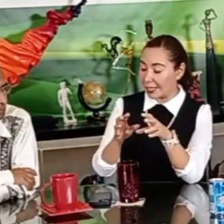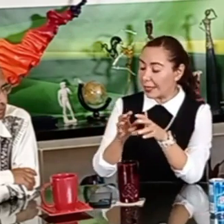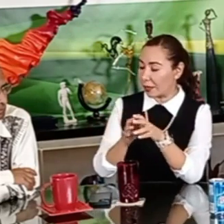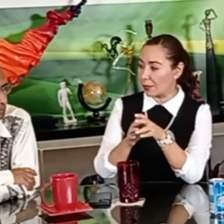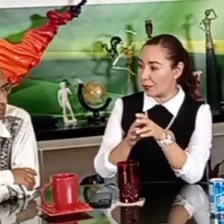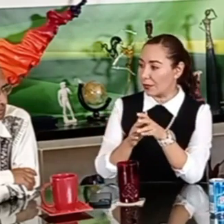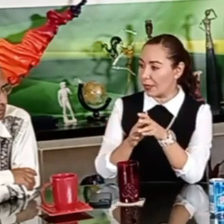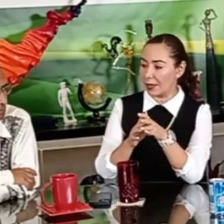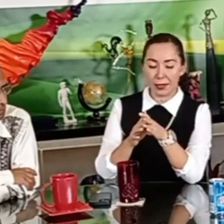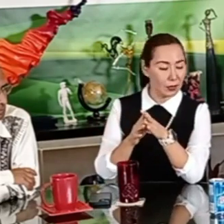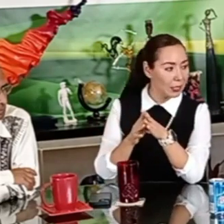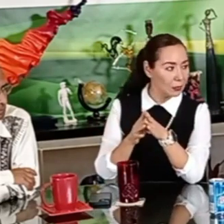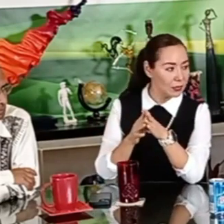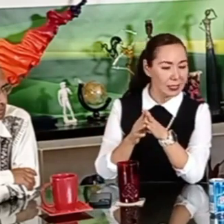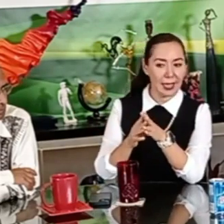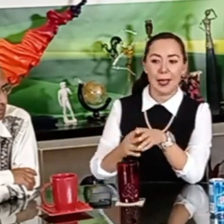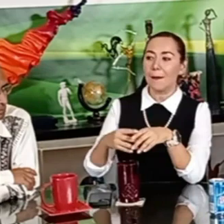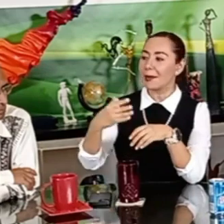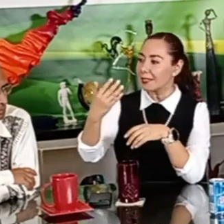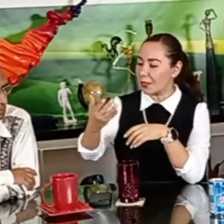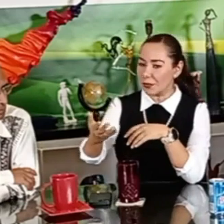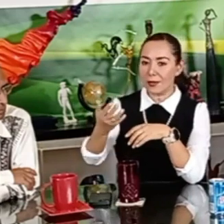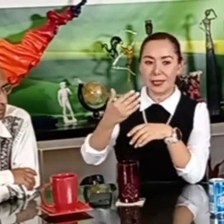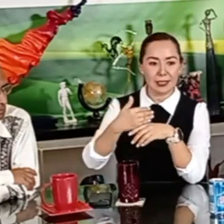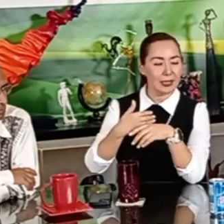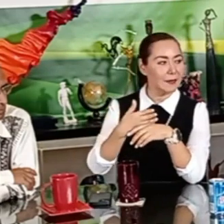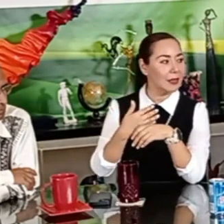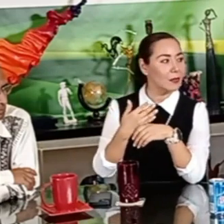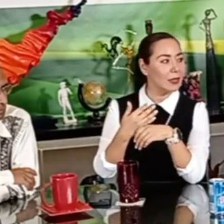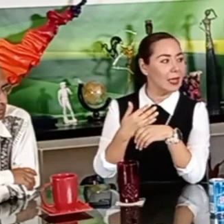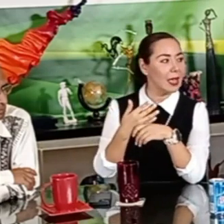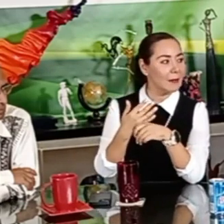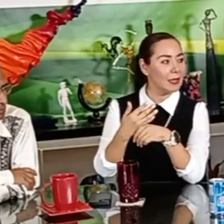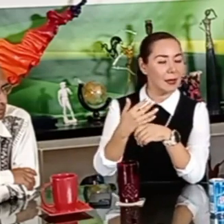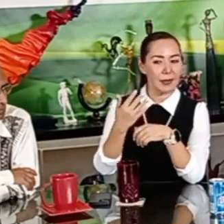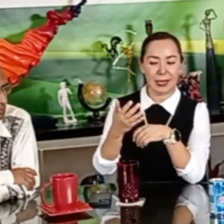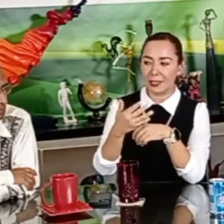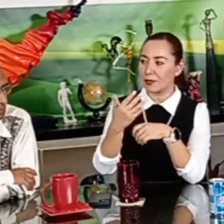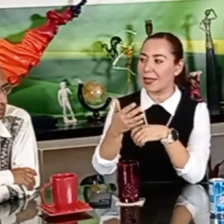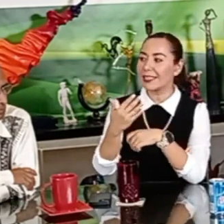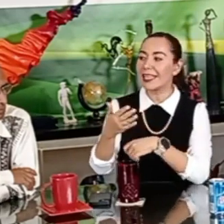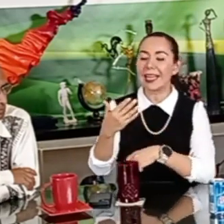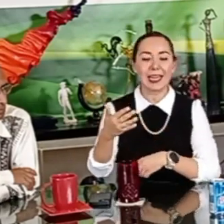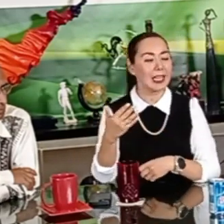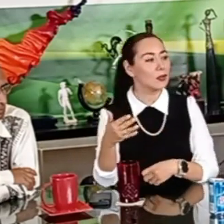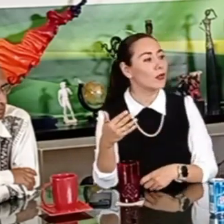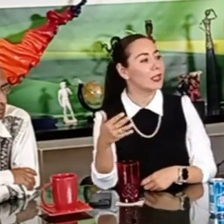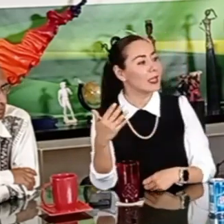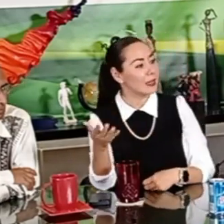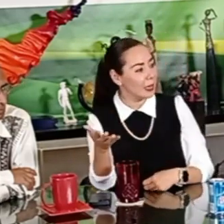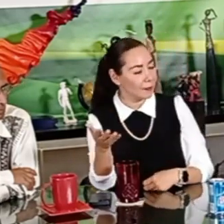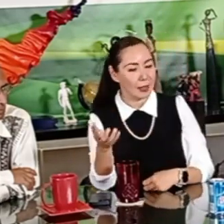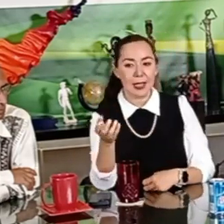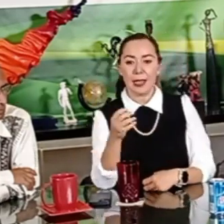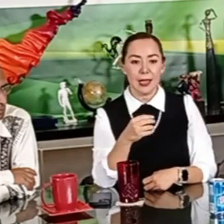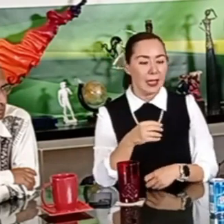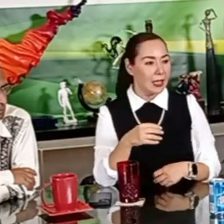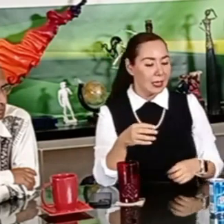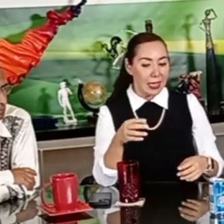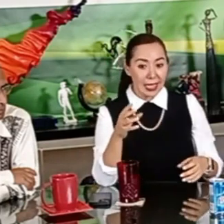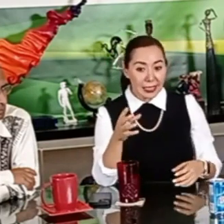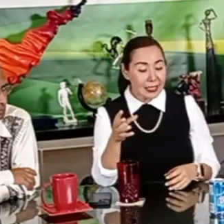es presidenta de la Comisión de Justicia, presentó la iniciativa donde habla de la penalización del sicariato digital. Así